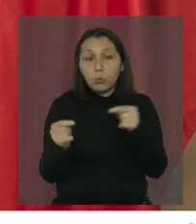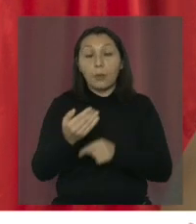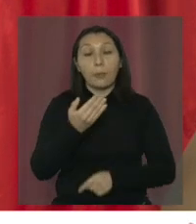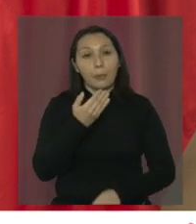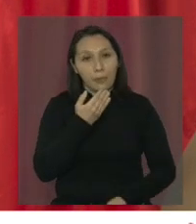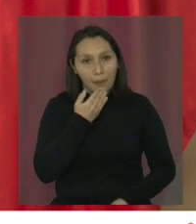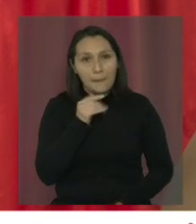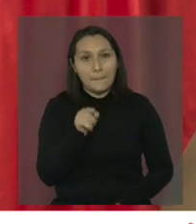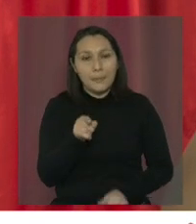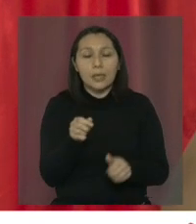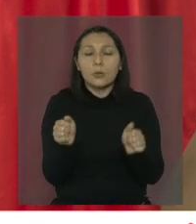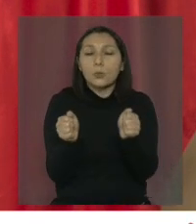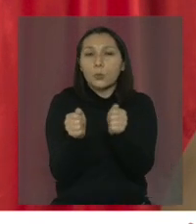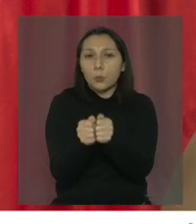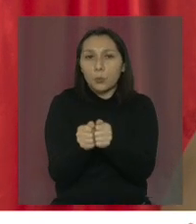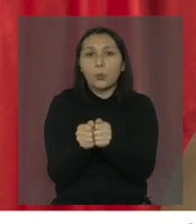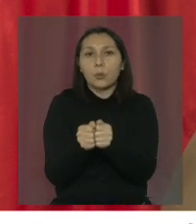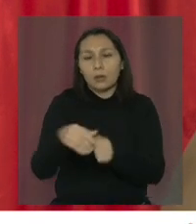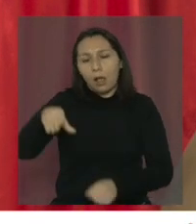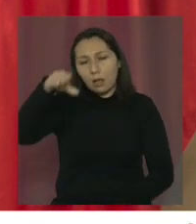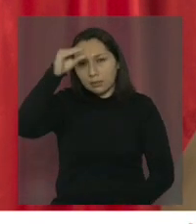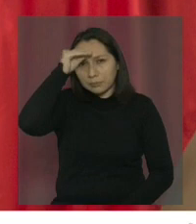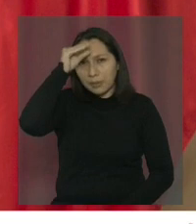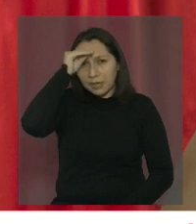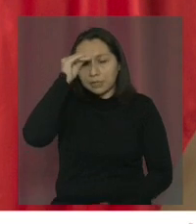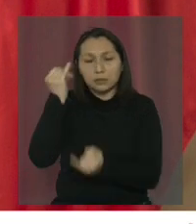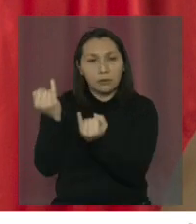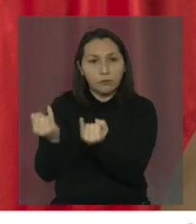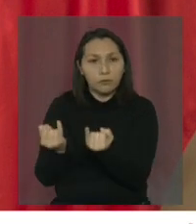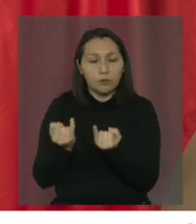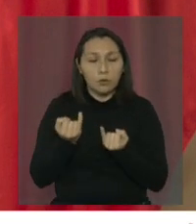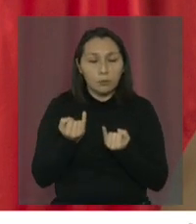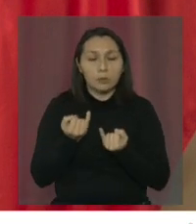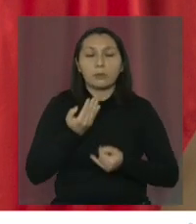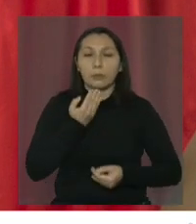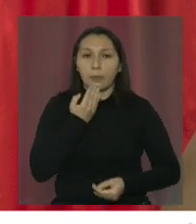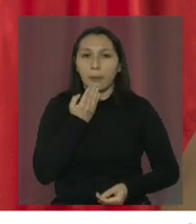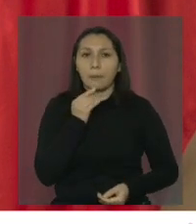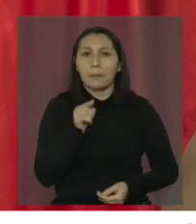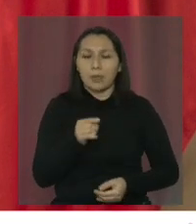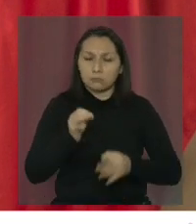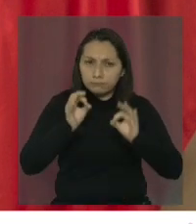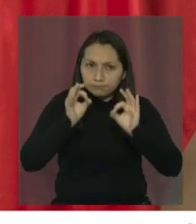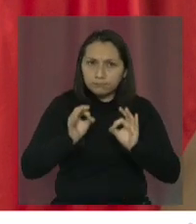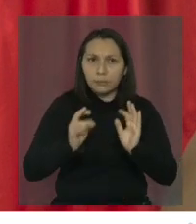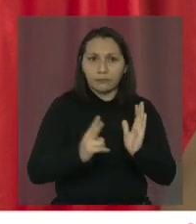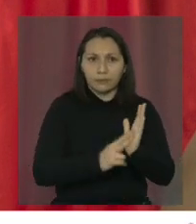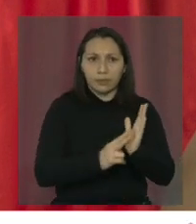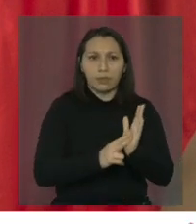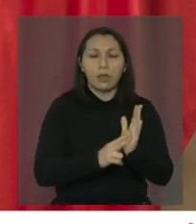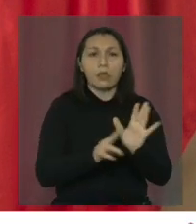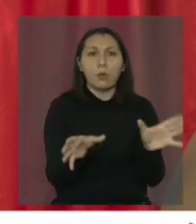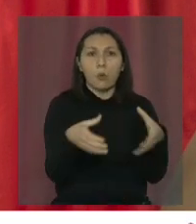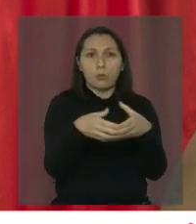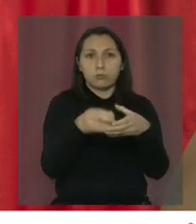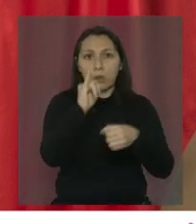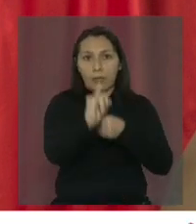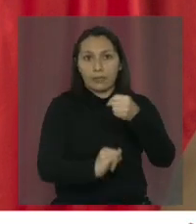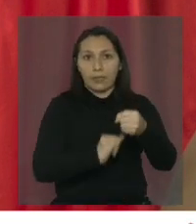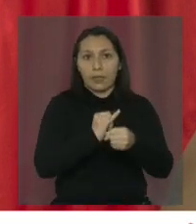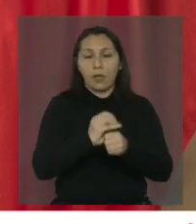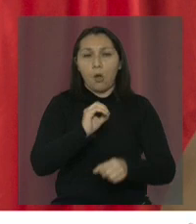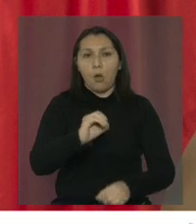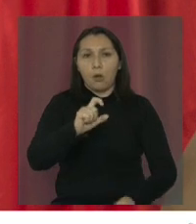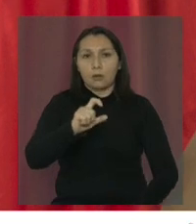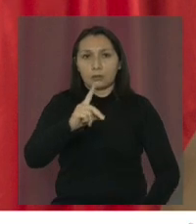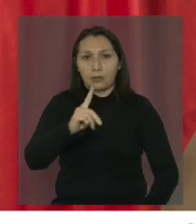también acompañado de la experiencia y de información también fidedigna por parte de organismos internacionales como la